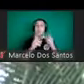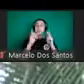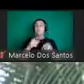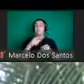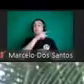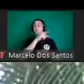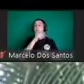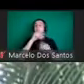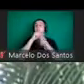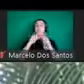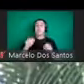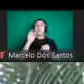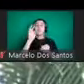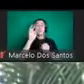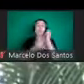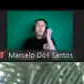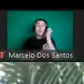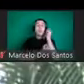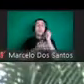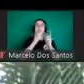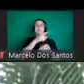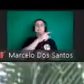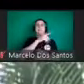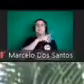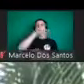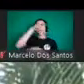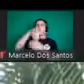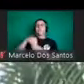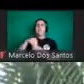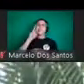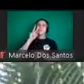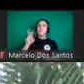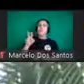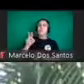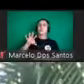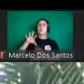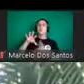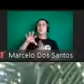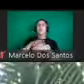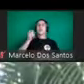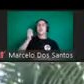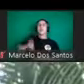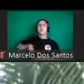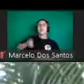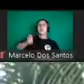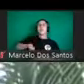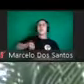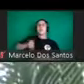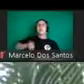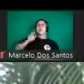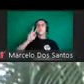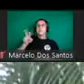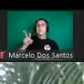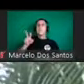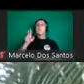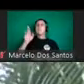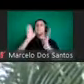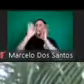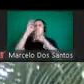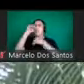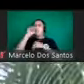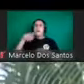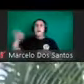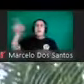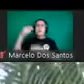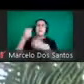la primera certificación paraguaya de empresas I, que son empresas inclusivas, una iniciativa que se